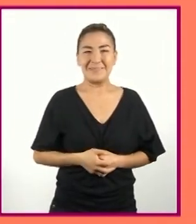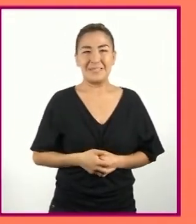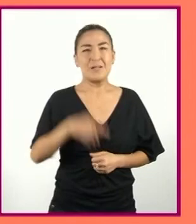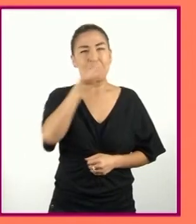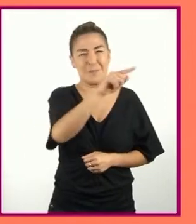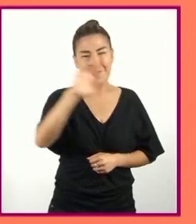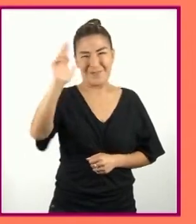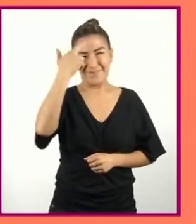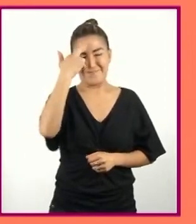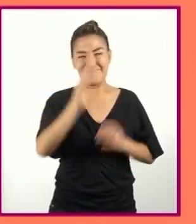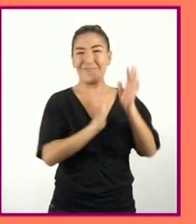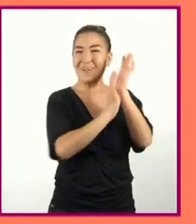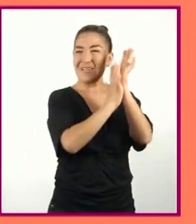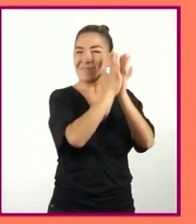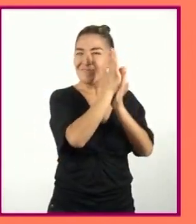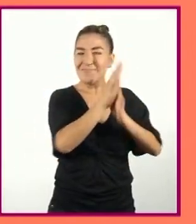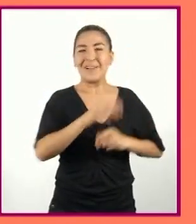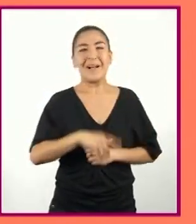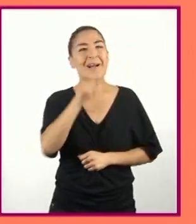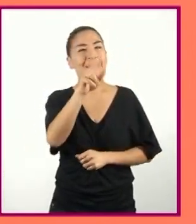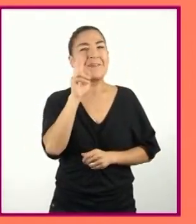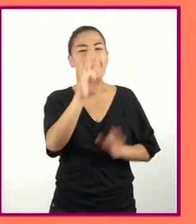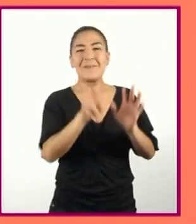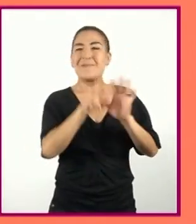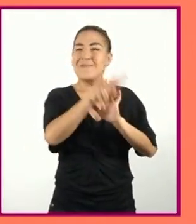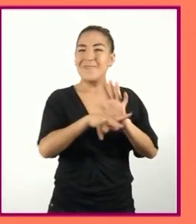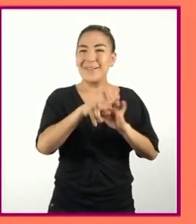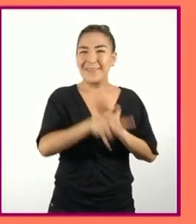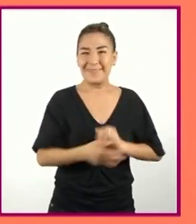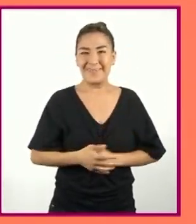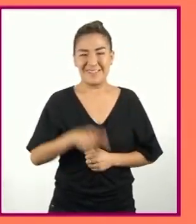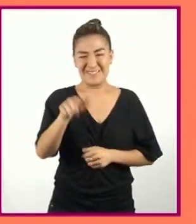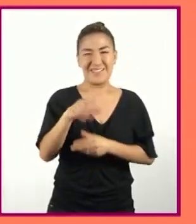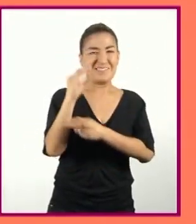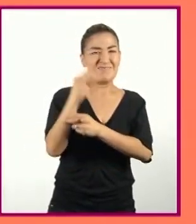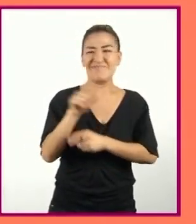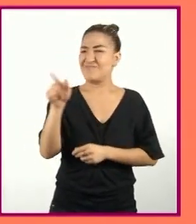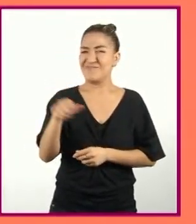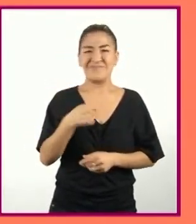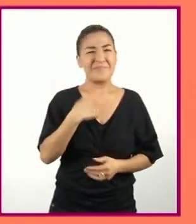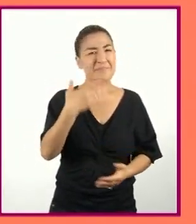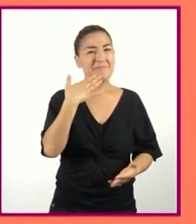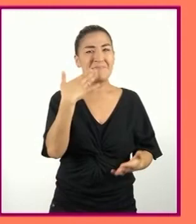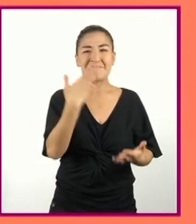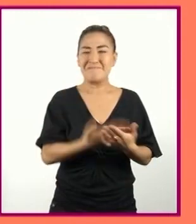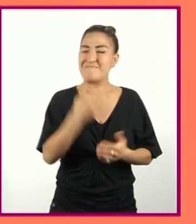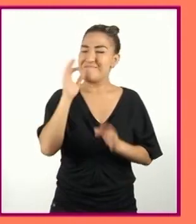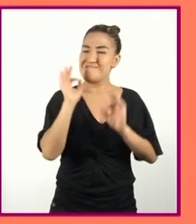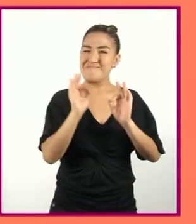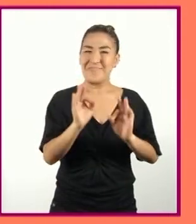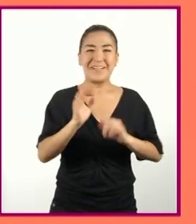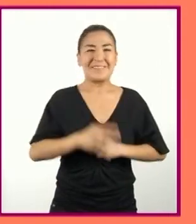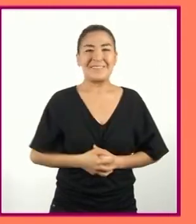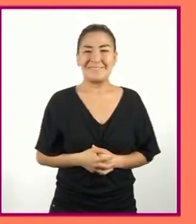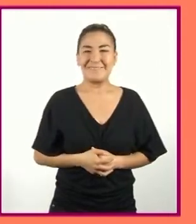Rasta? Ese que salió en el video. Ese títere me cae muy